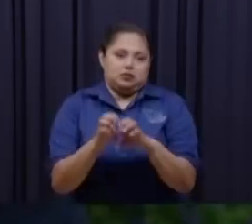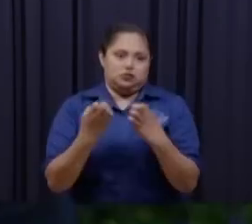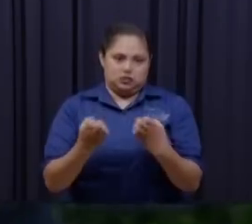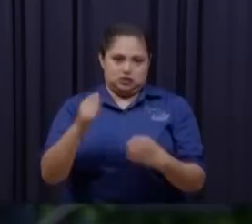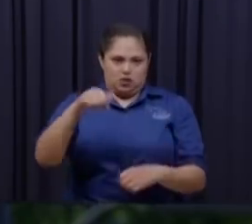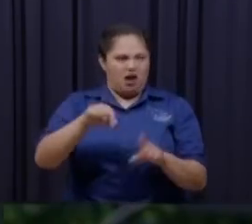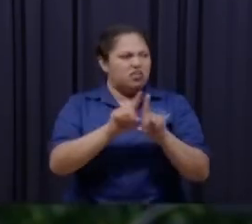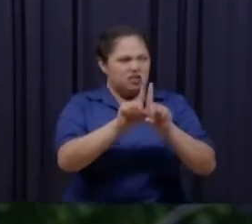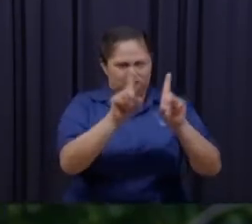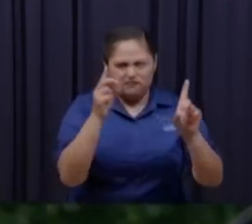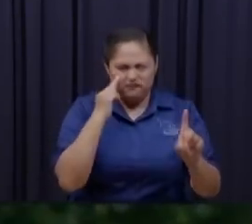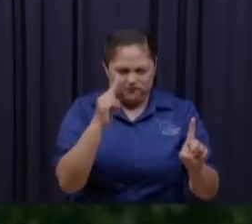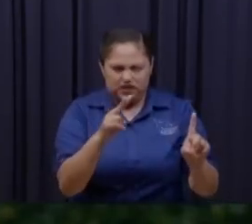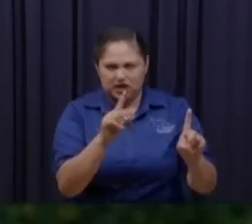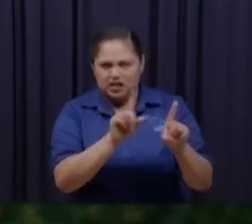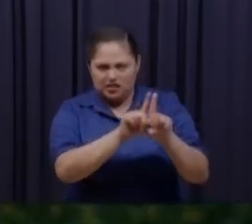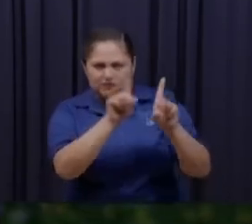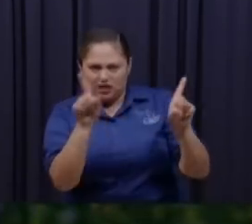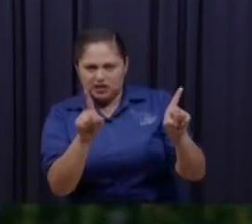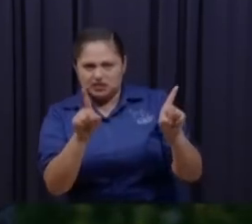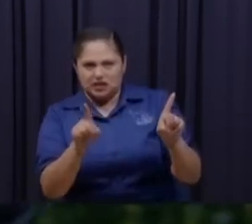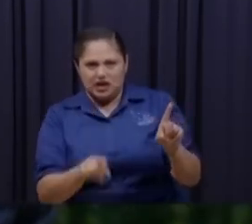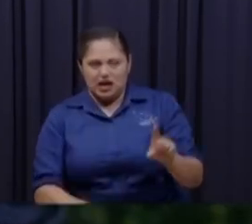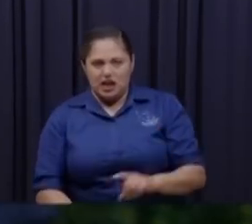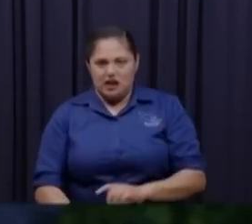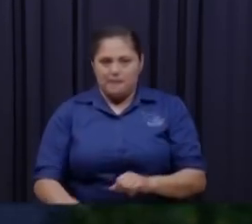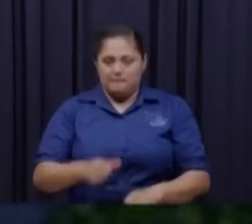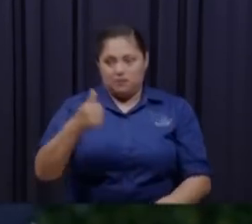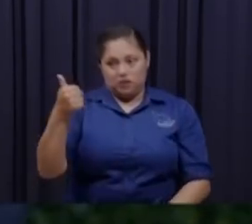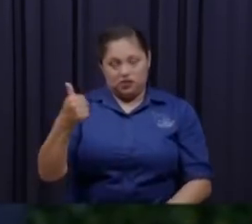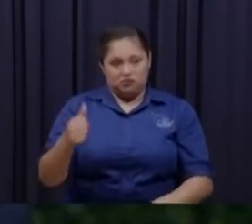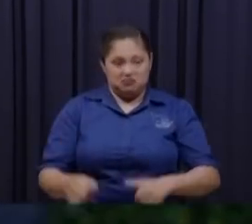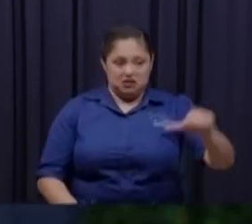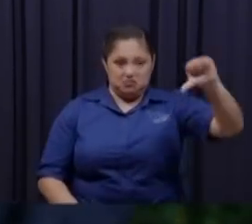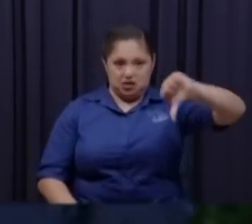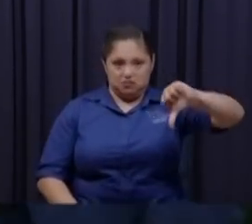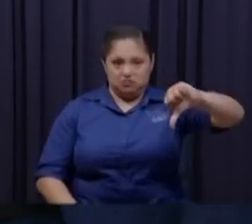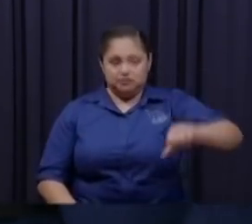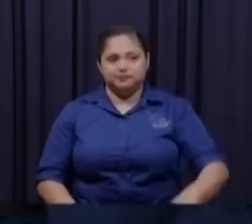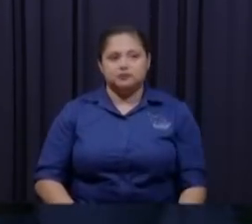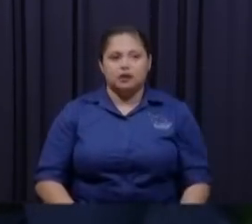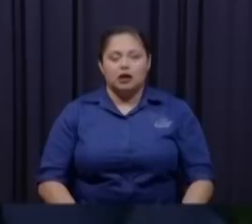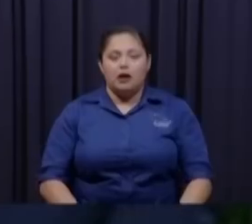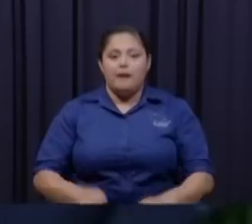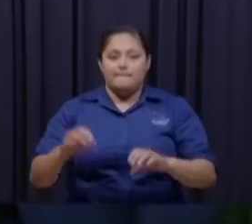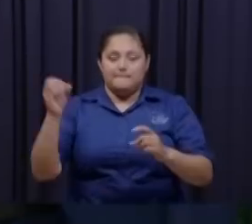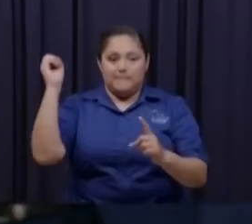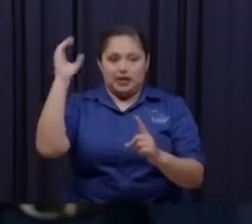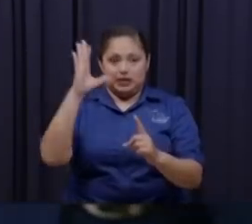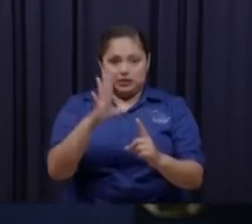la diferencia entre estas dos cosas, ¿verdad? Que le acabo de decir: bendición en Deuteronomio